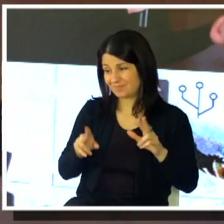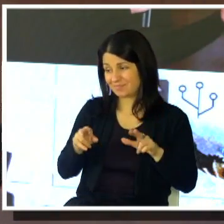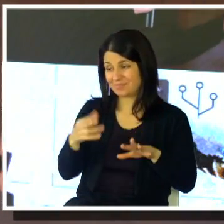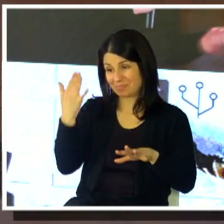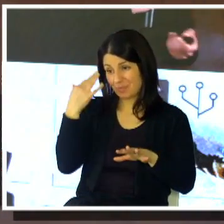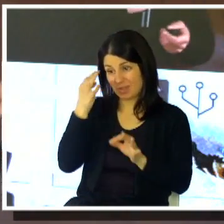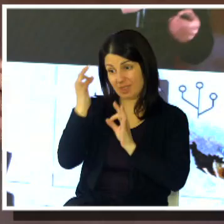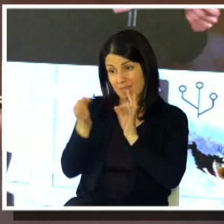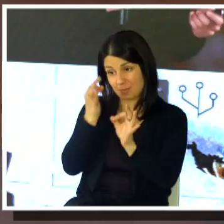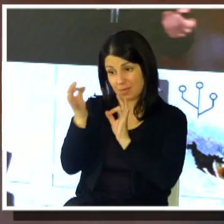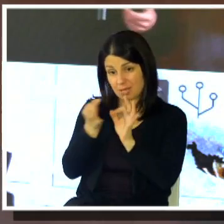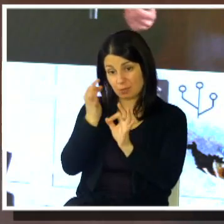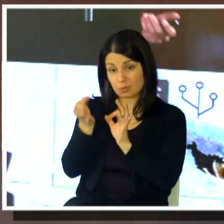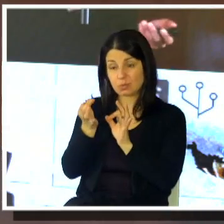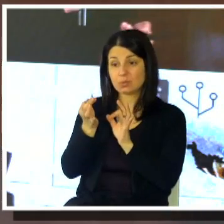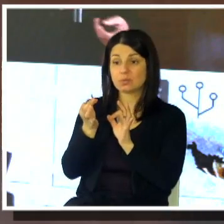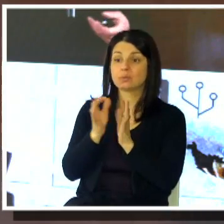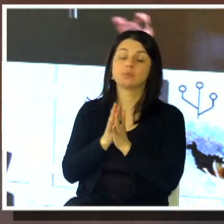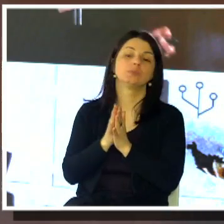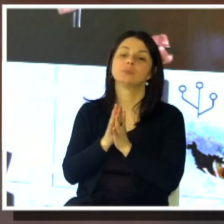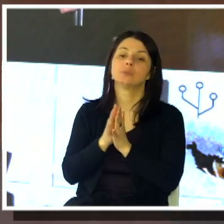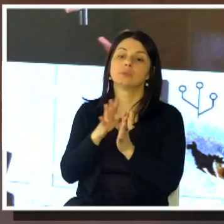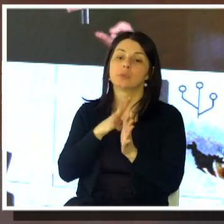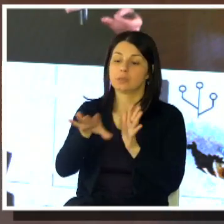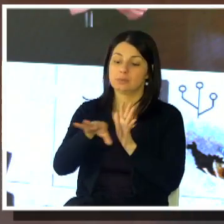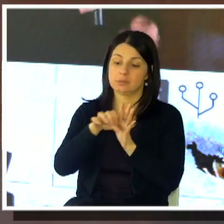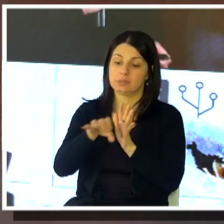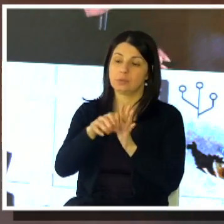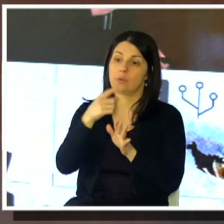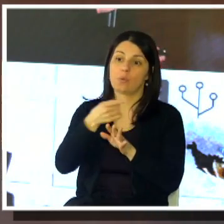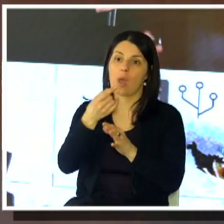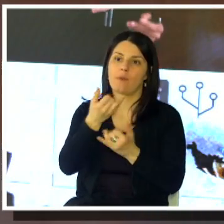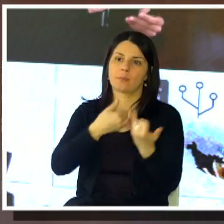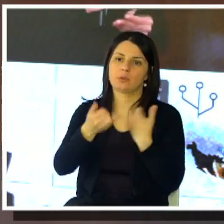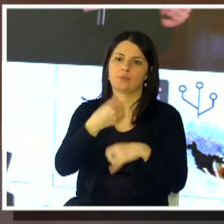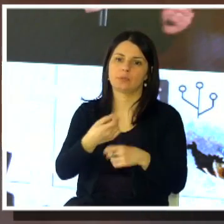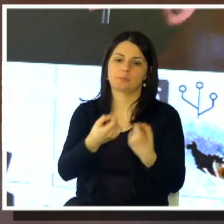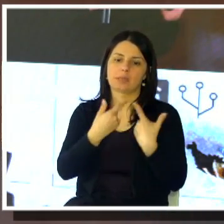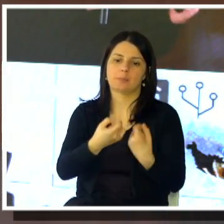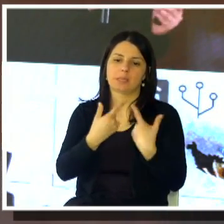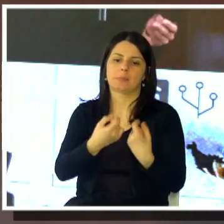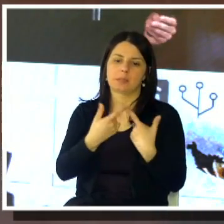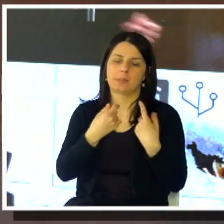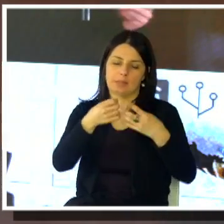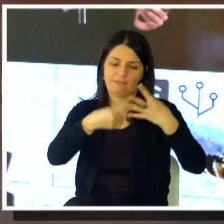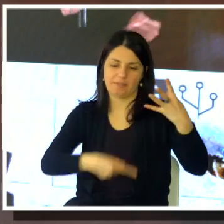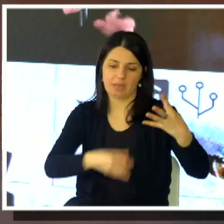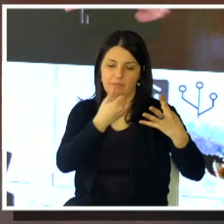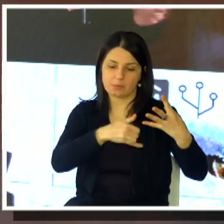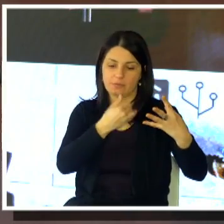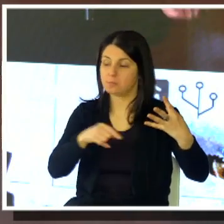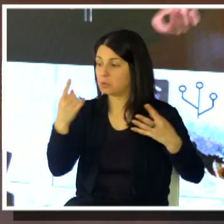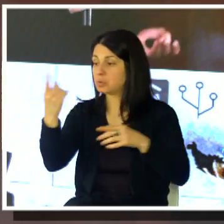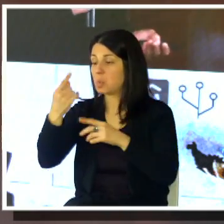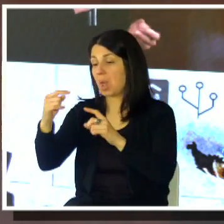veníamos explicando, que según hay sensores que en una hora te pueden mandar muchísima información, o sea, muchas filas, y hay otros que no, que en una hora